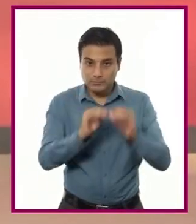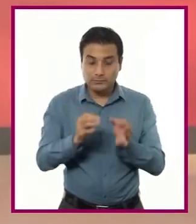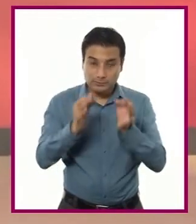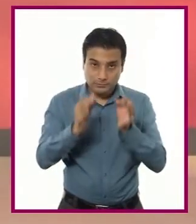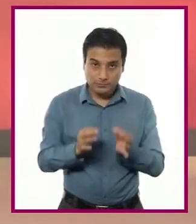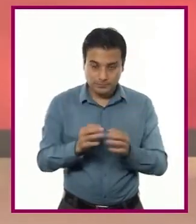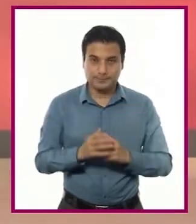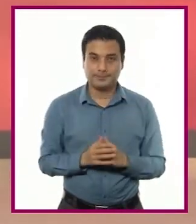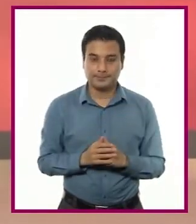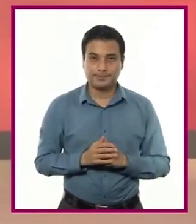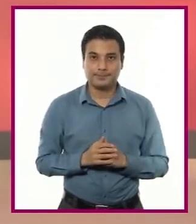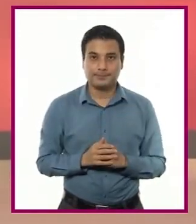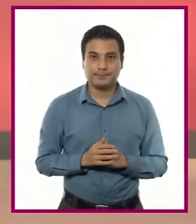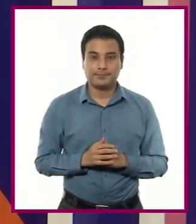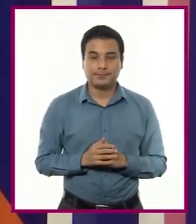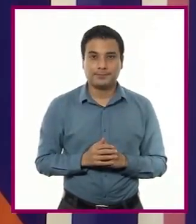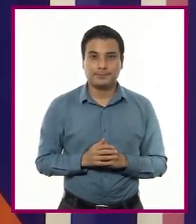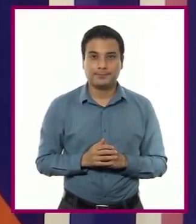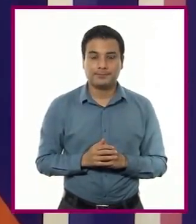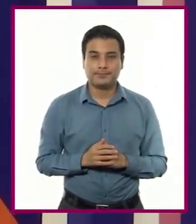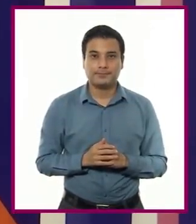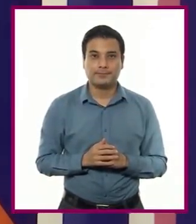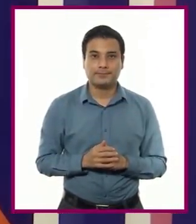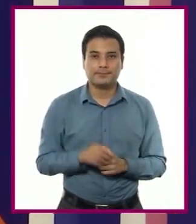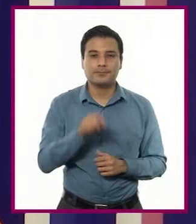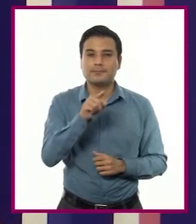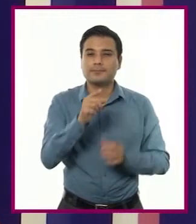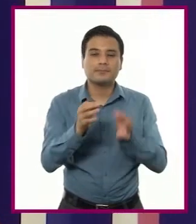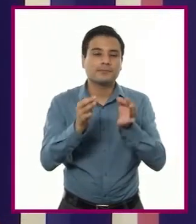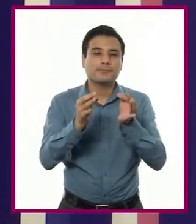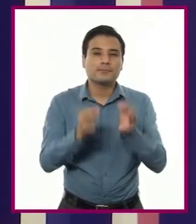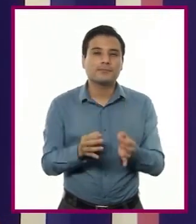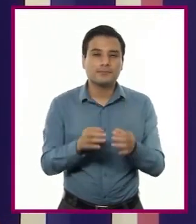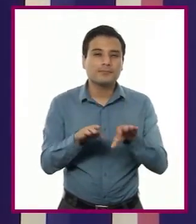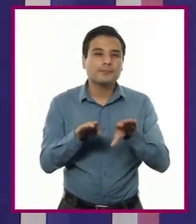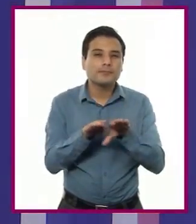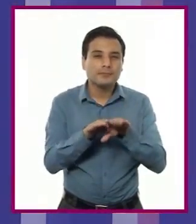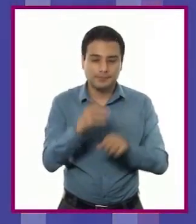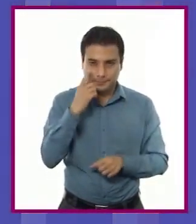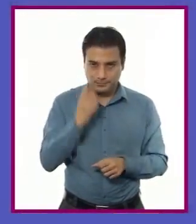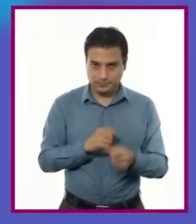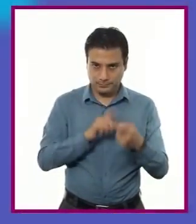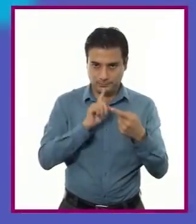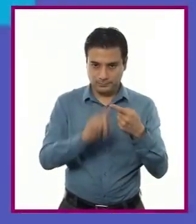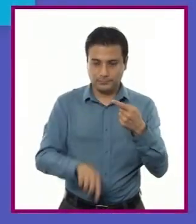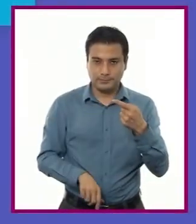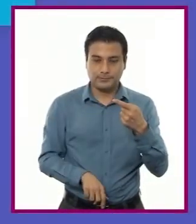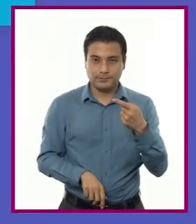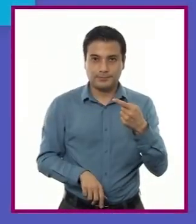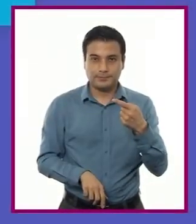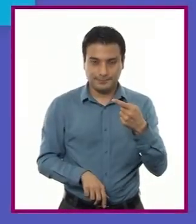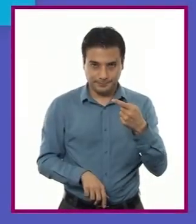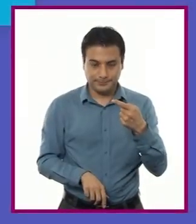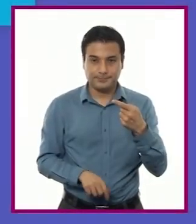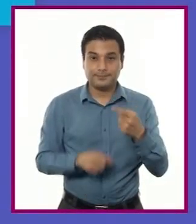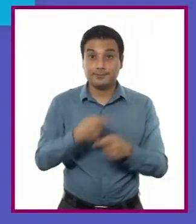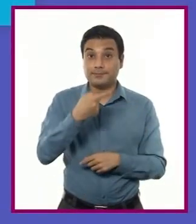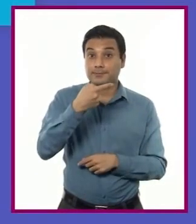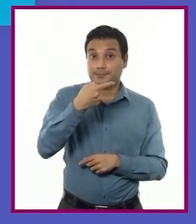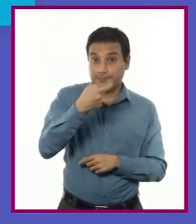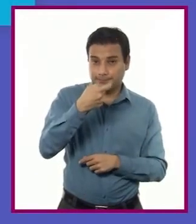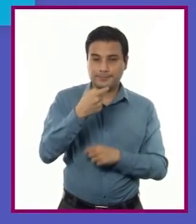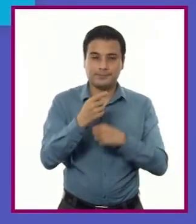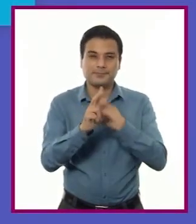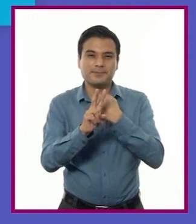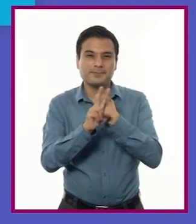la opción que organiza de manera adecuada la información. Inciso A. Primero colocamos en un frasco de vidrio